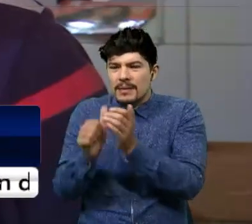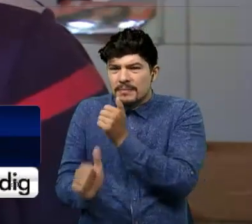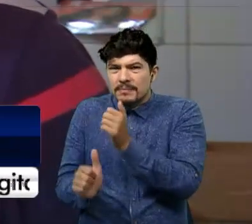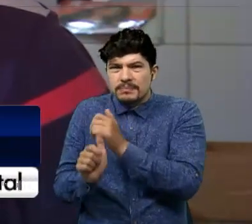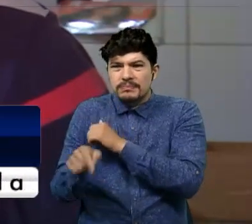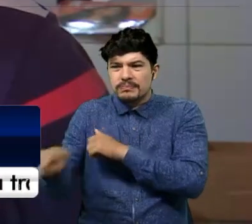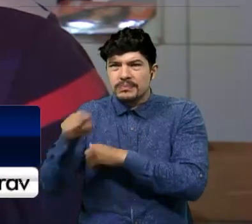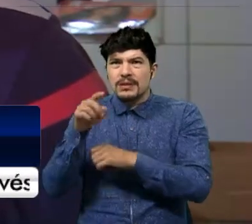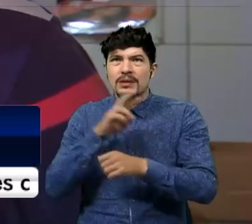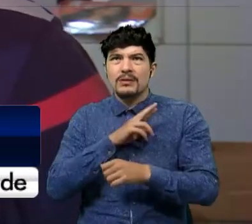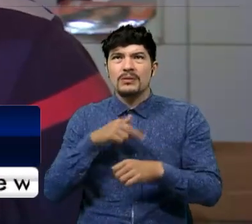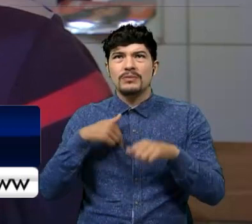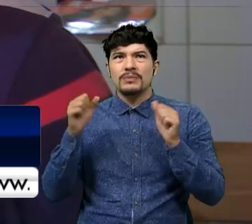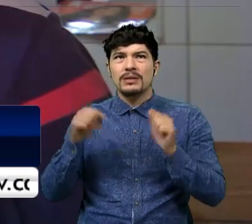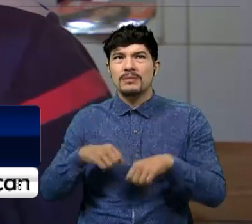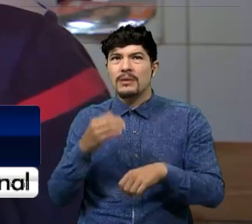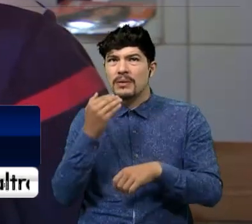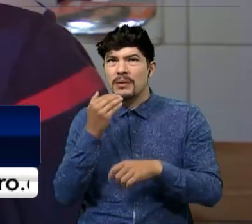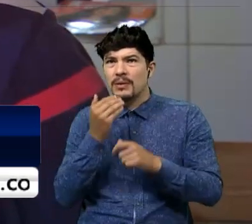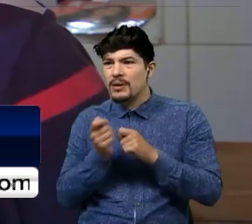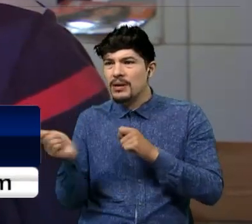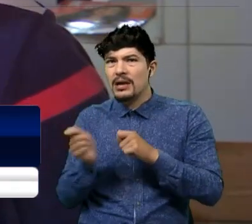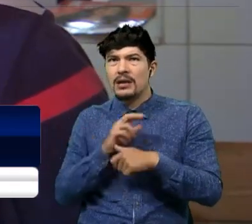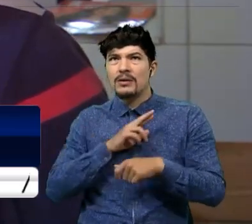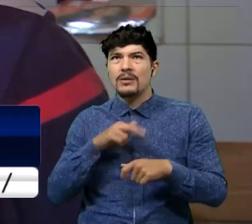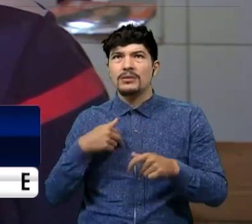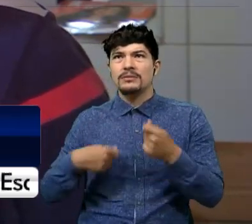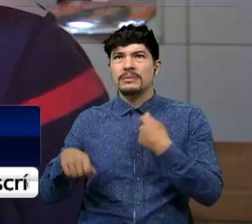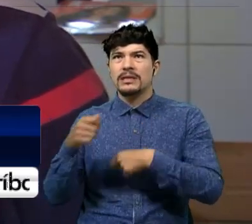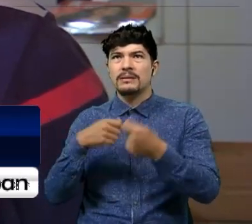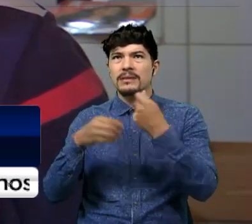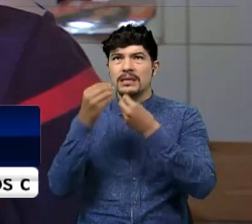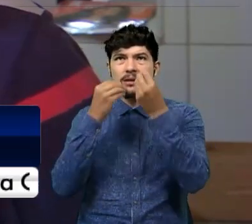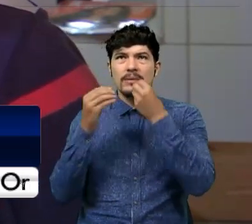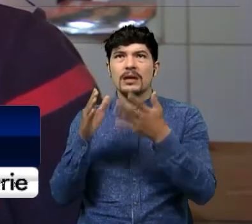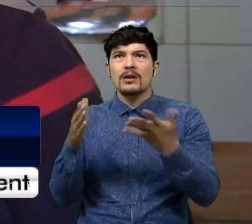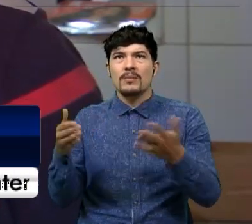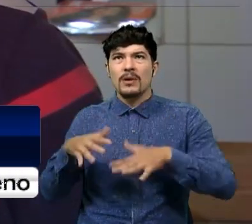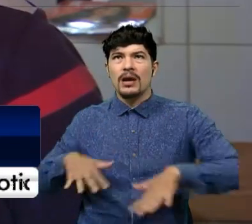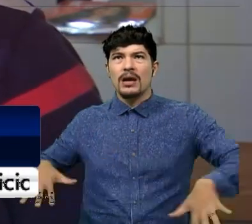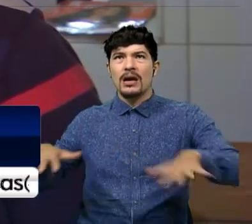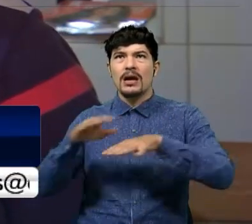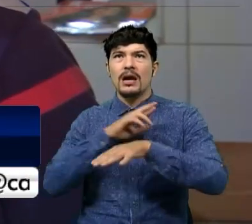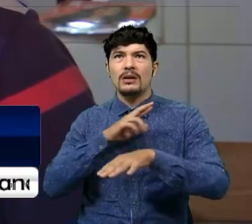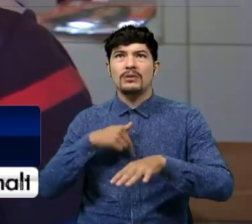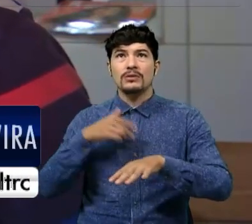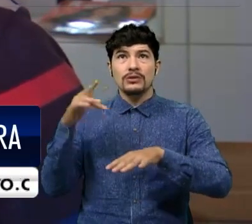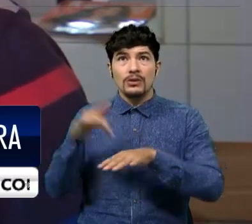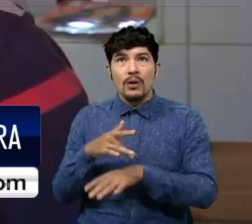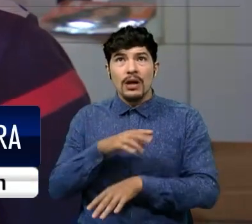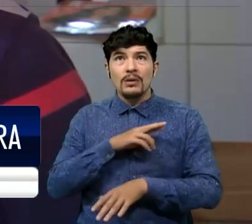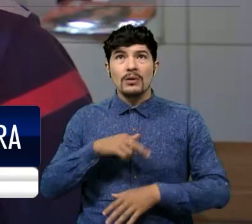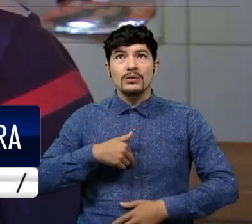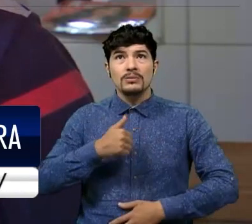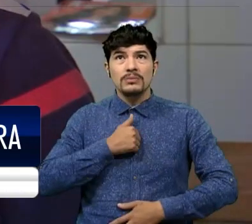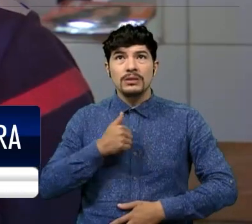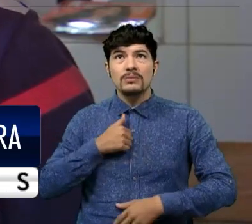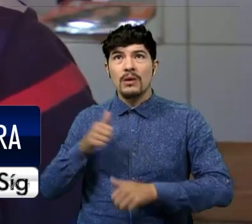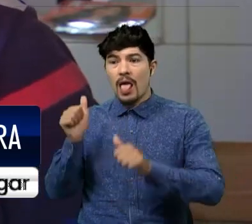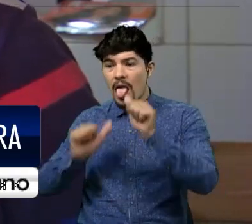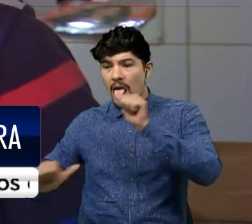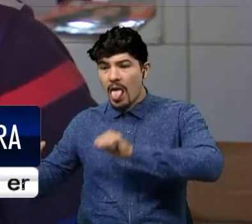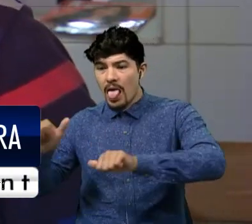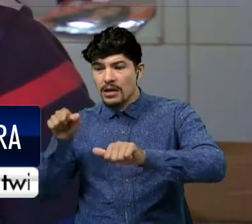imaginará cómo es para un establecimiento donde vendemos alimentos, cómo es entonces el ambiente. Nos ha tocado a nosotros mismos asear el